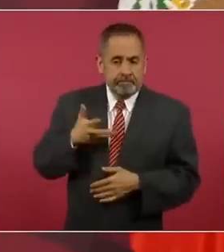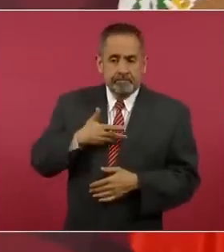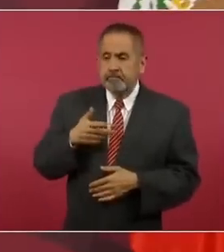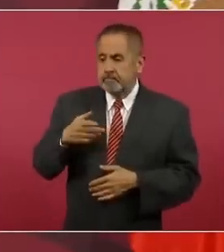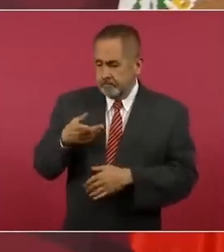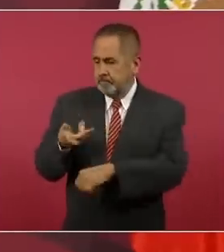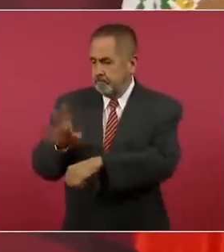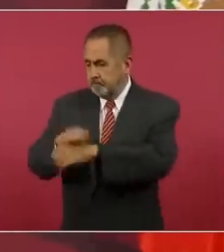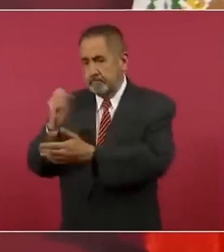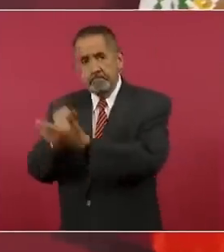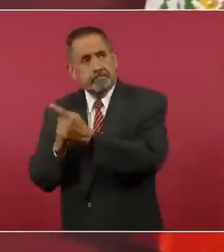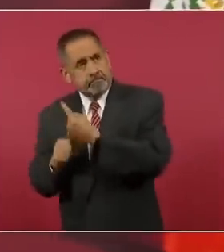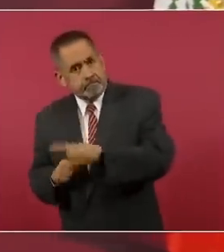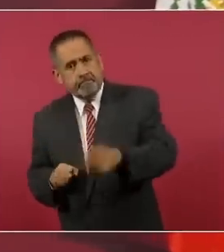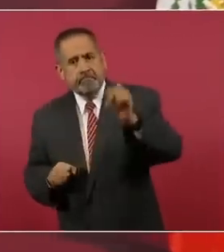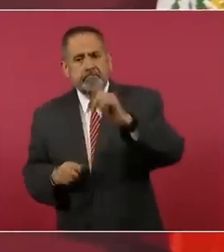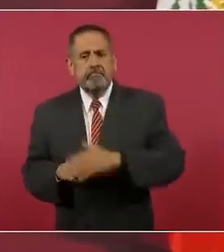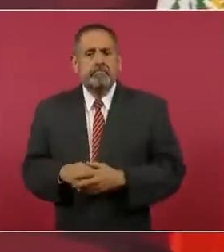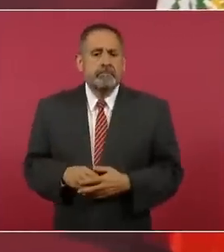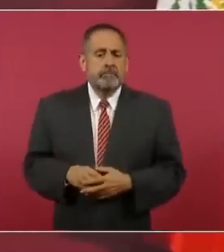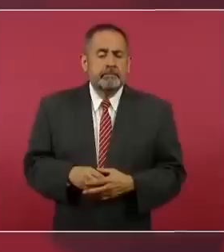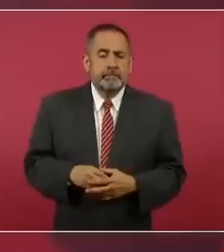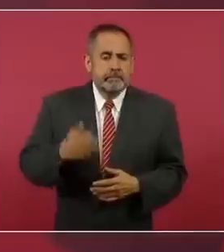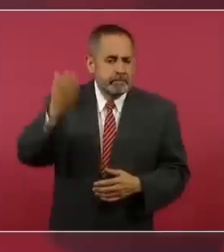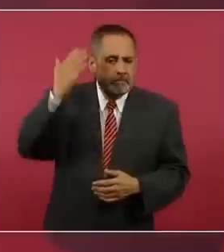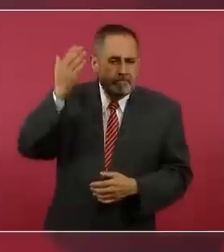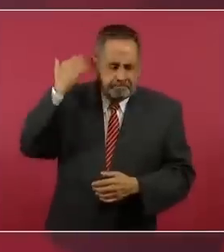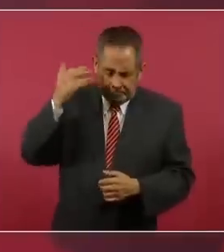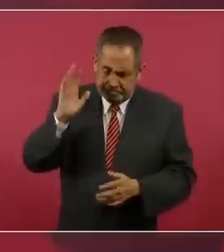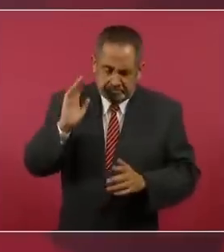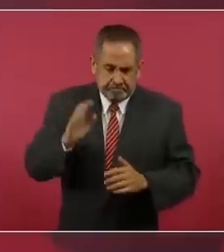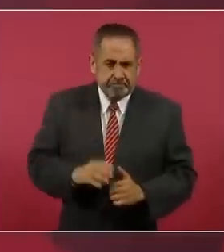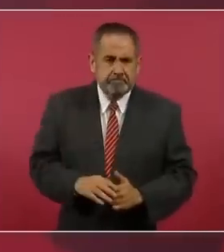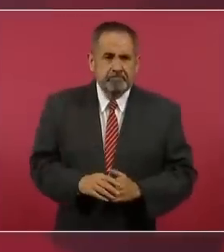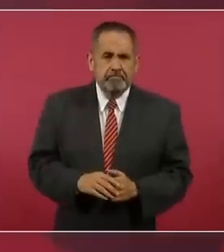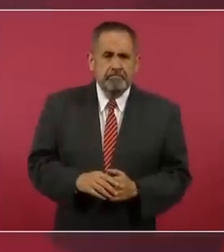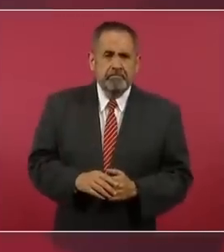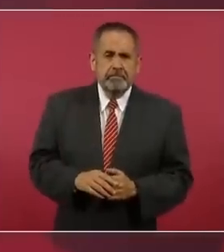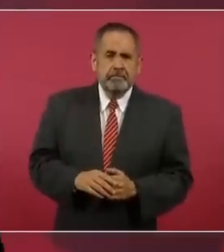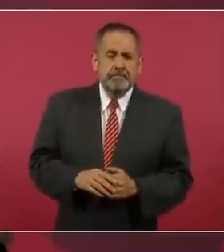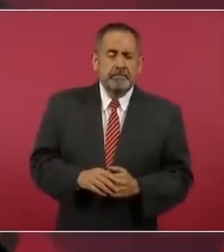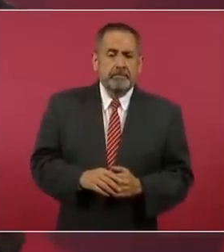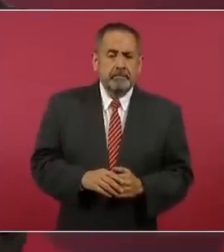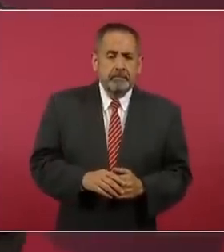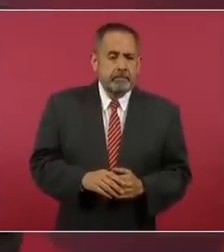Antes nada más era echarse a andar